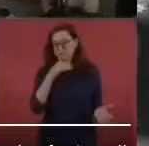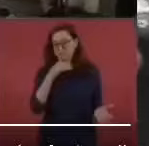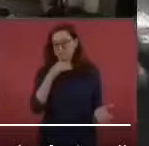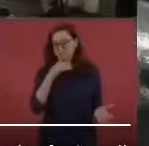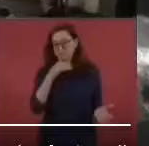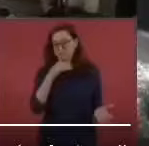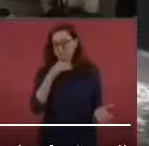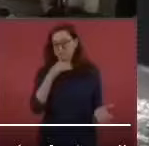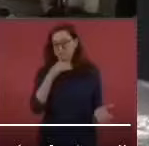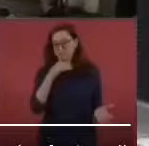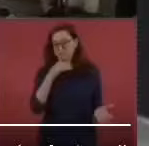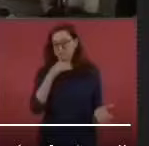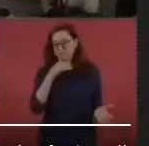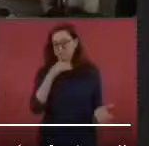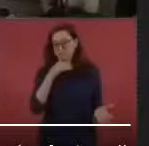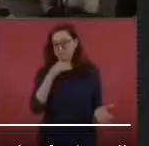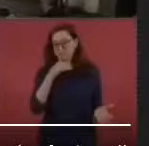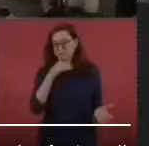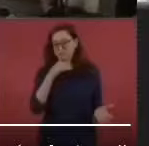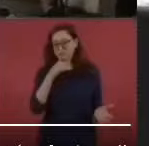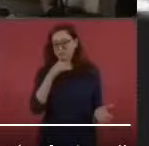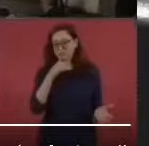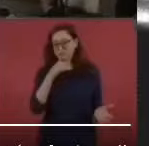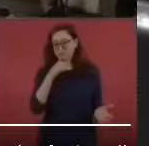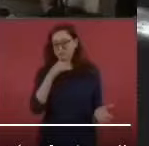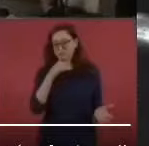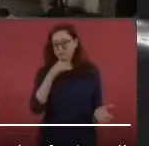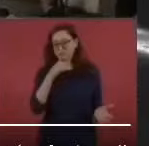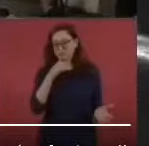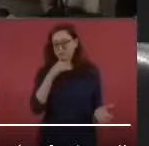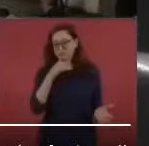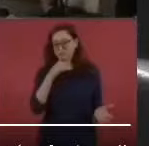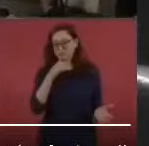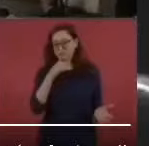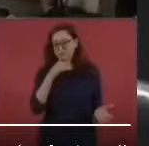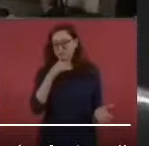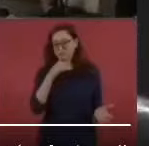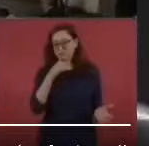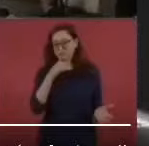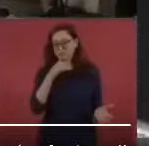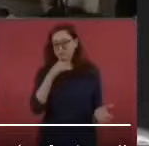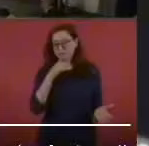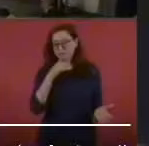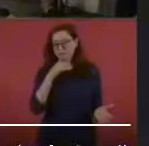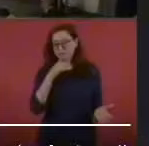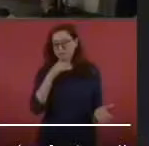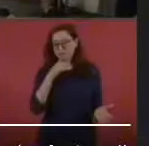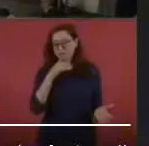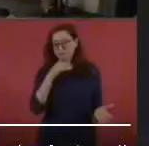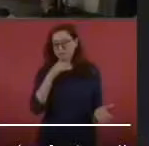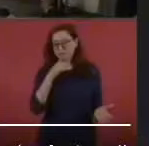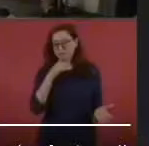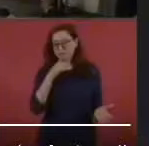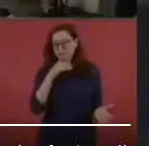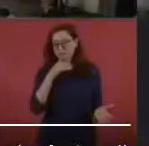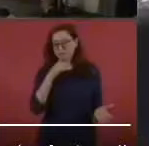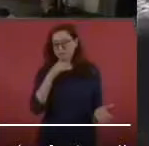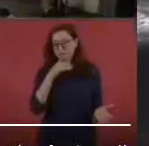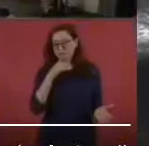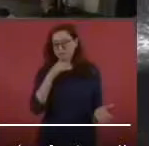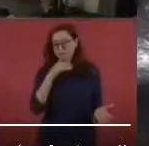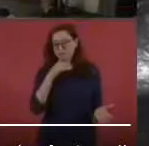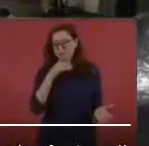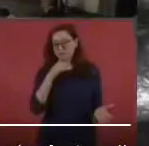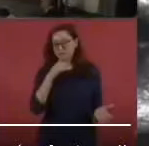Delfina, ¿cómo estamos? Abrazo hasta Querétaro, profesora Laura Olivia. Le mando un abrazo muy grande y agradecerle siempre que nos apoye desde el EFE Azul. Irma, ¿cómo